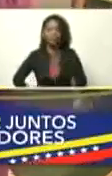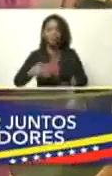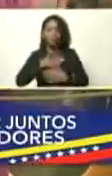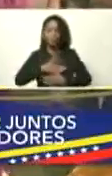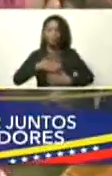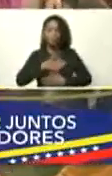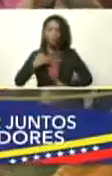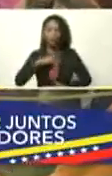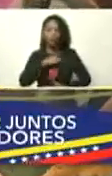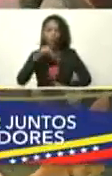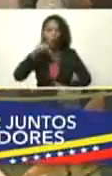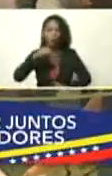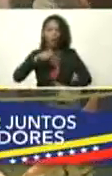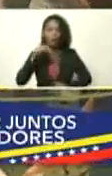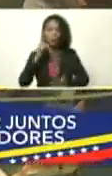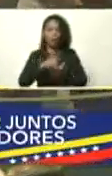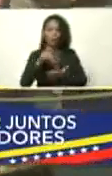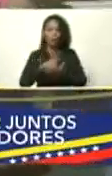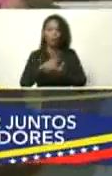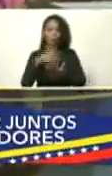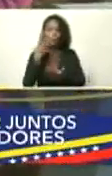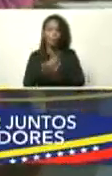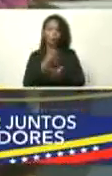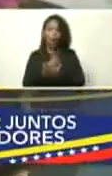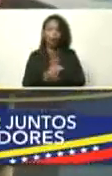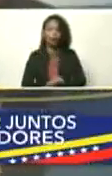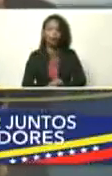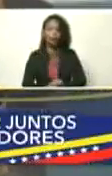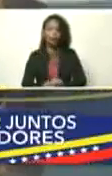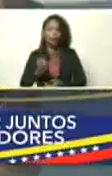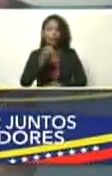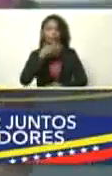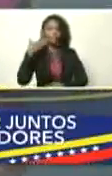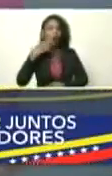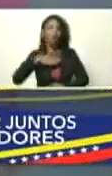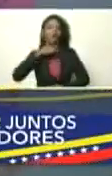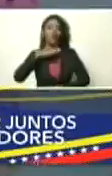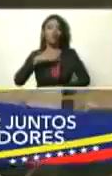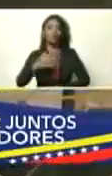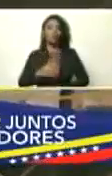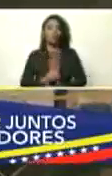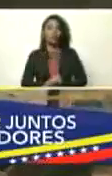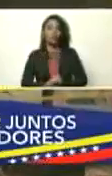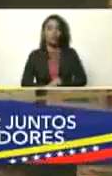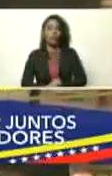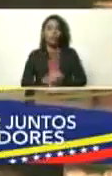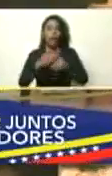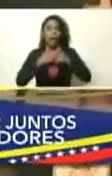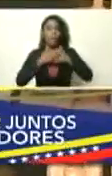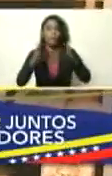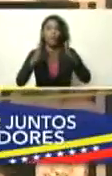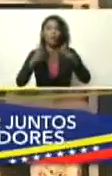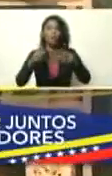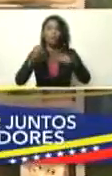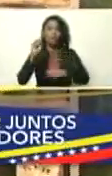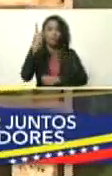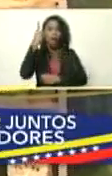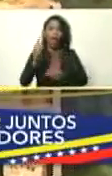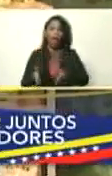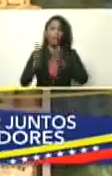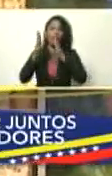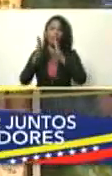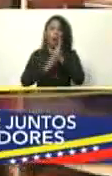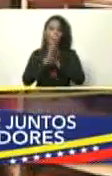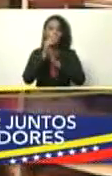para nosotros estar hoy aquí en Monagas con este orgullo que nos llena el pecho de inaugurar la primera sede de